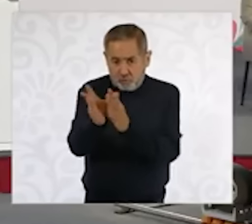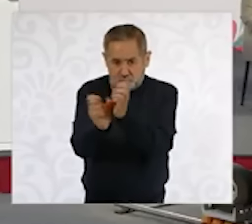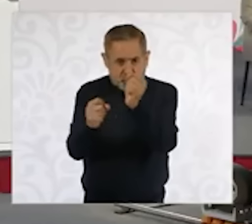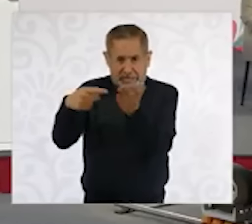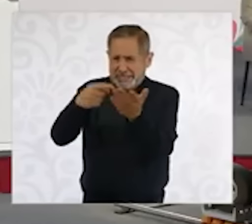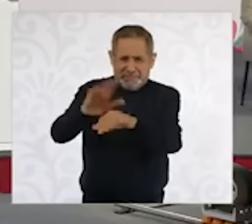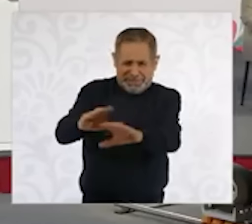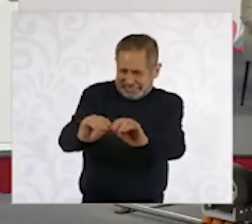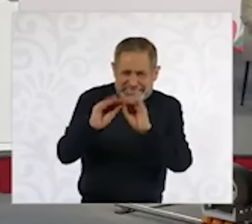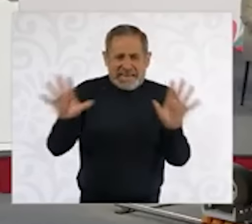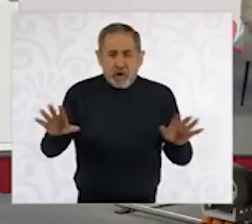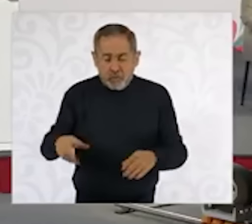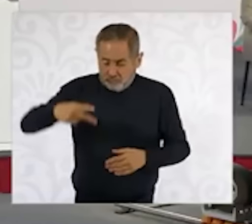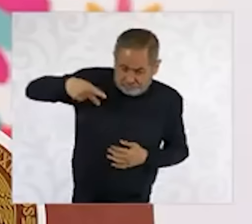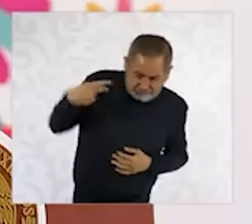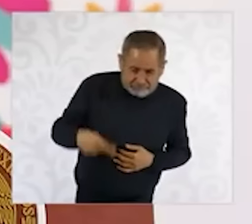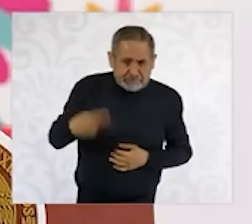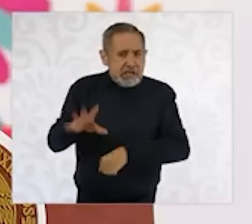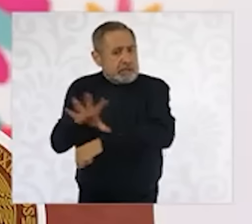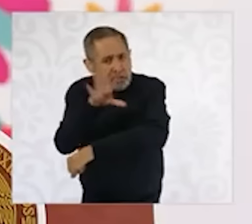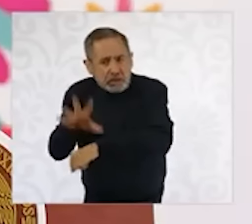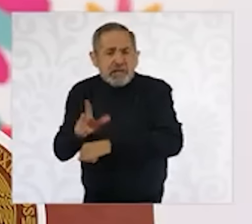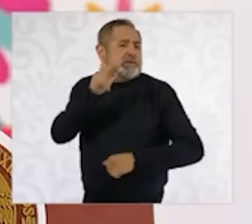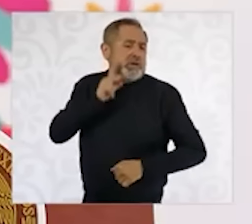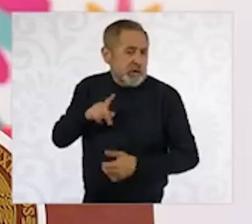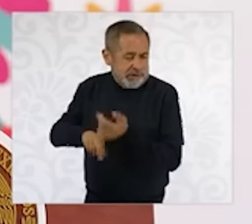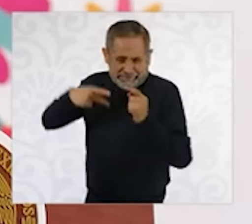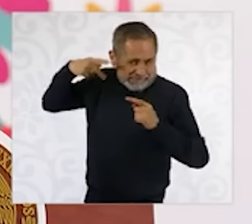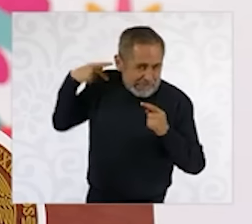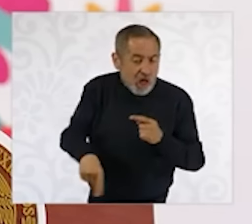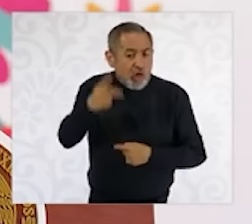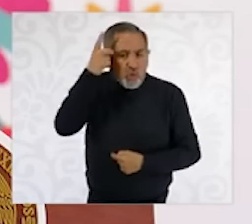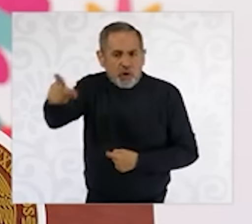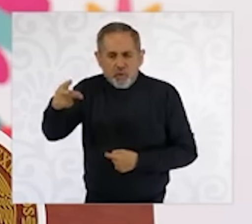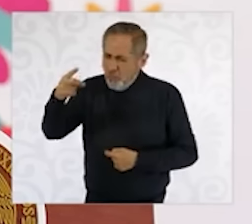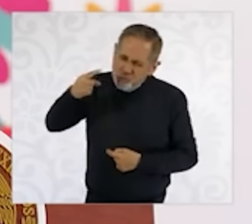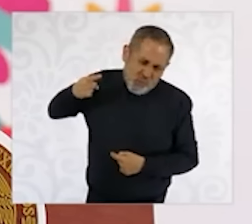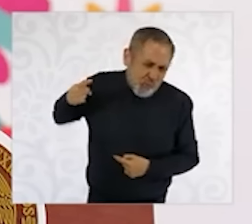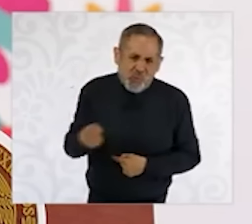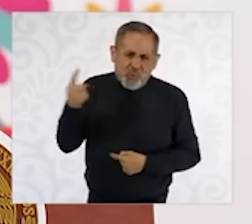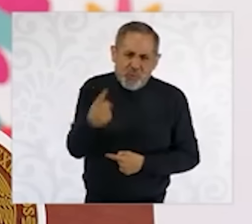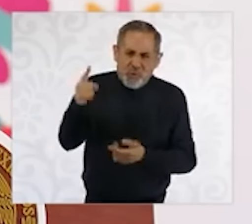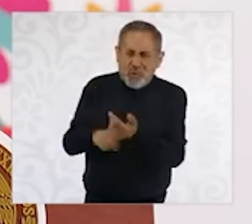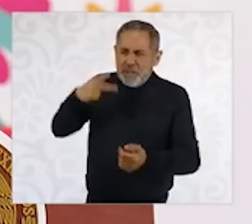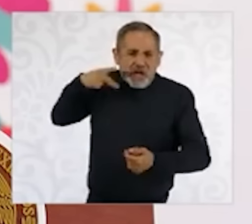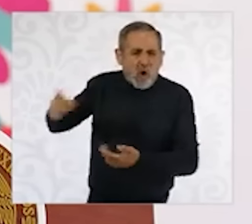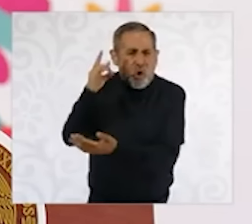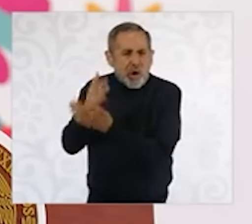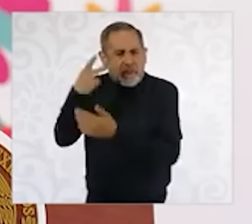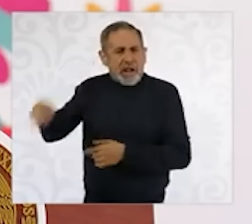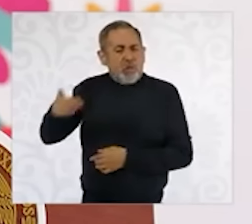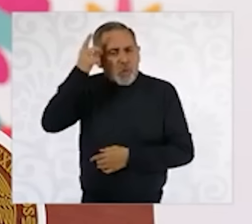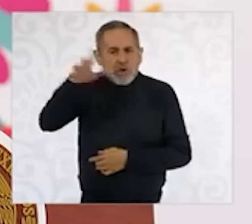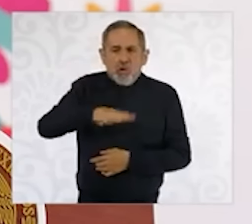muy clara. Los recursos energéticos y los yacimientos petroleros son a perpetuidad propiedad única y exclusiva